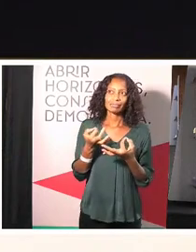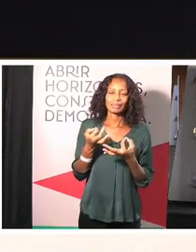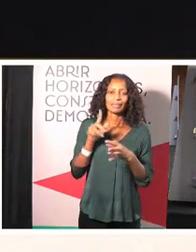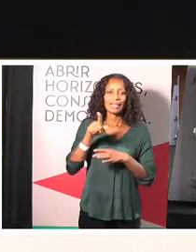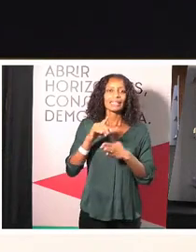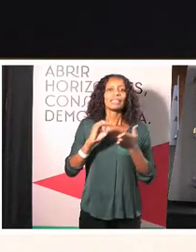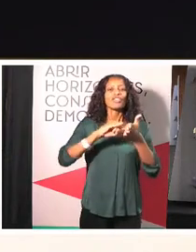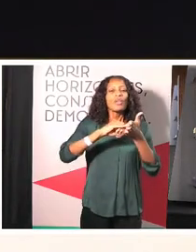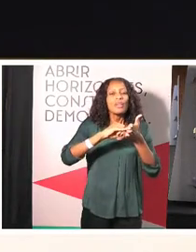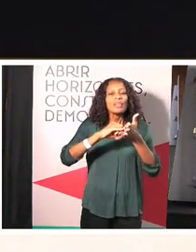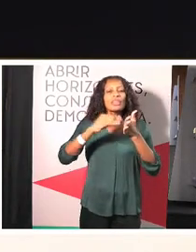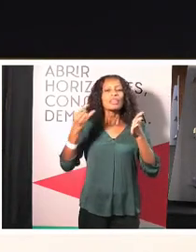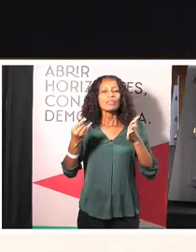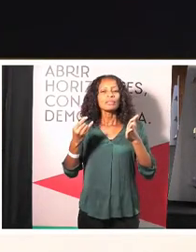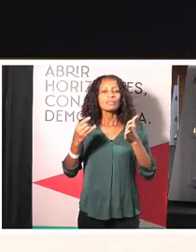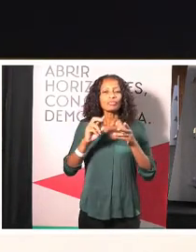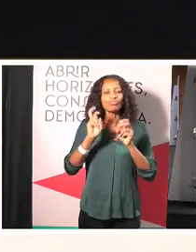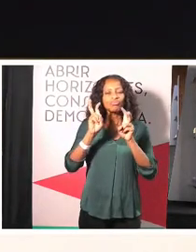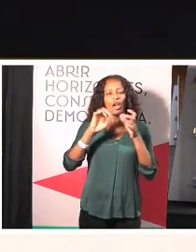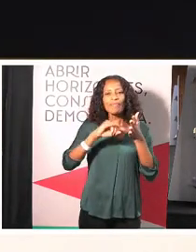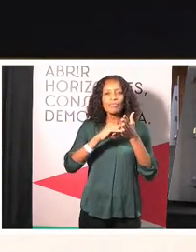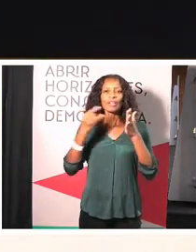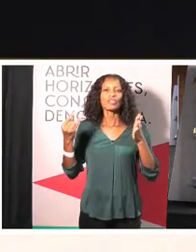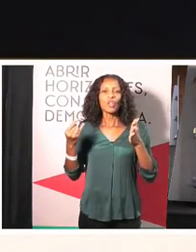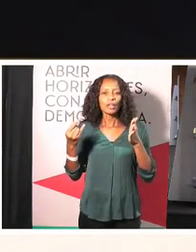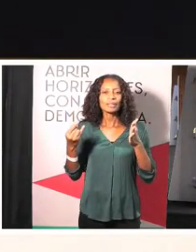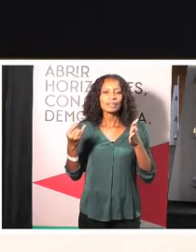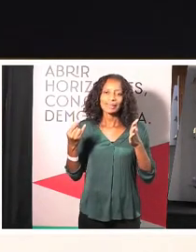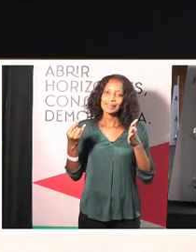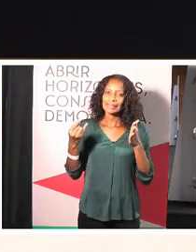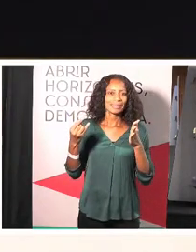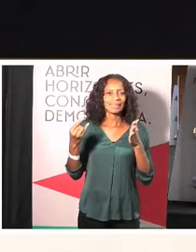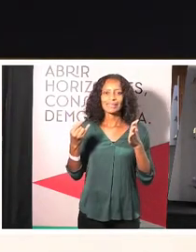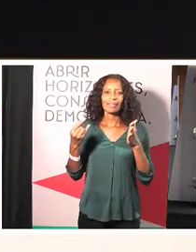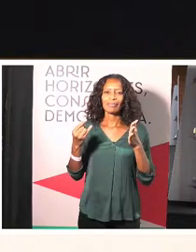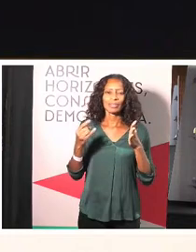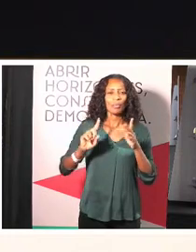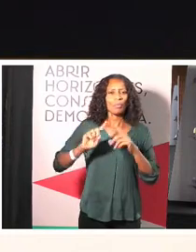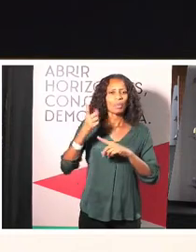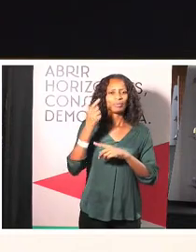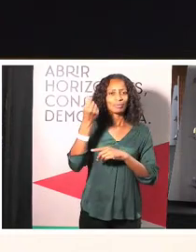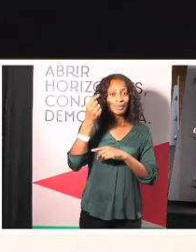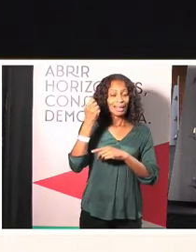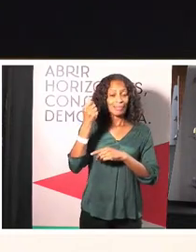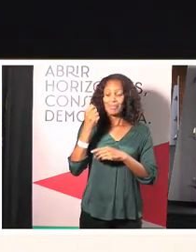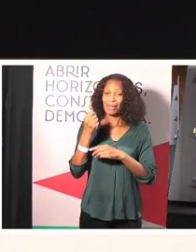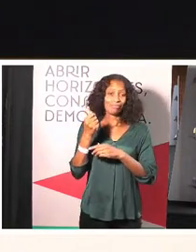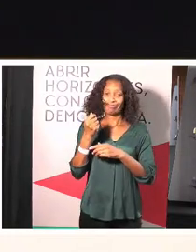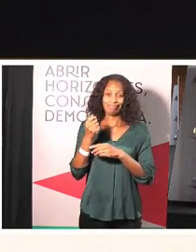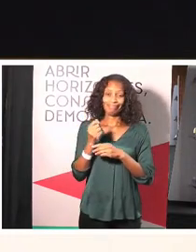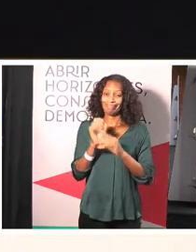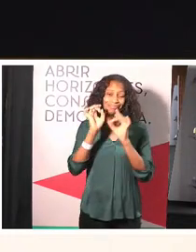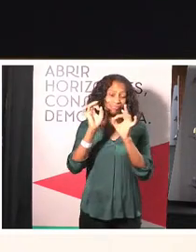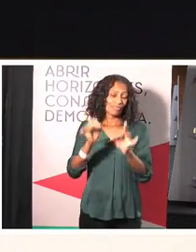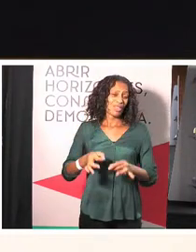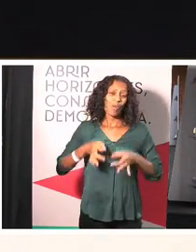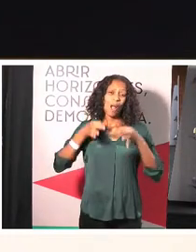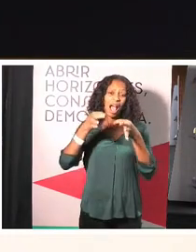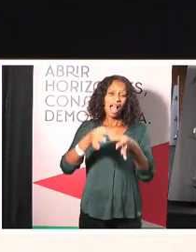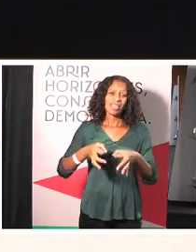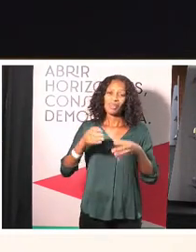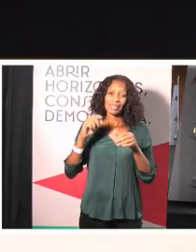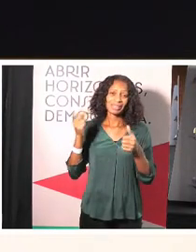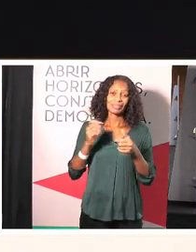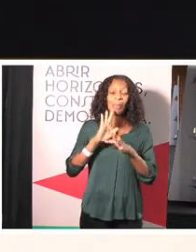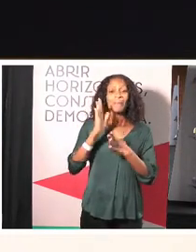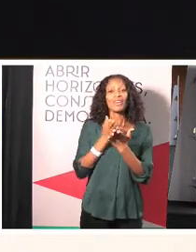nuevas tecnologías, pero que esas nuevas tecnologías no deja de ser el capital de siempre, introducido por otros